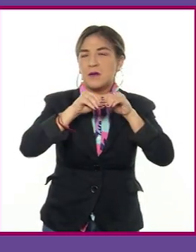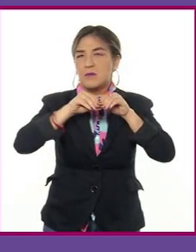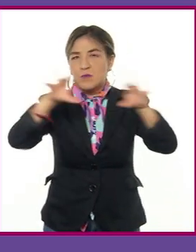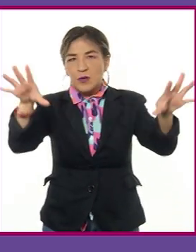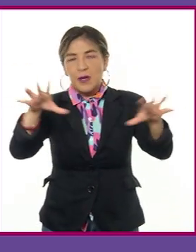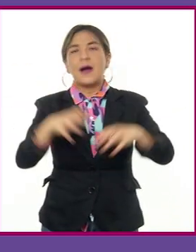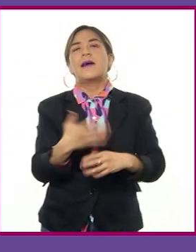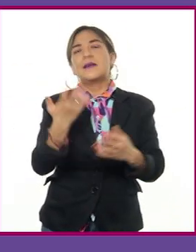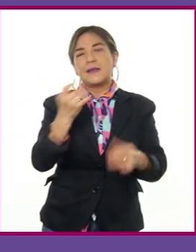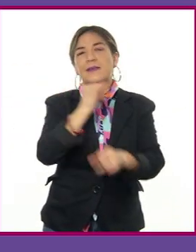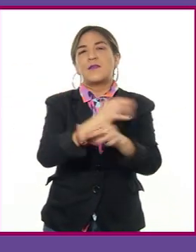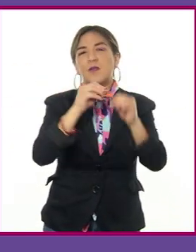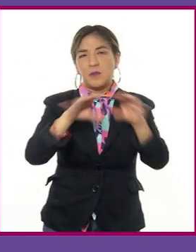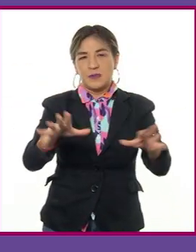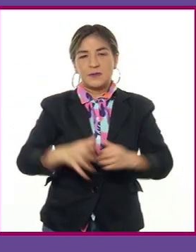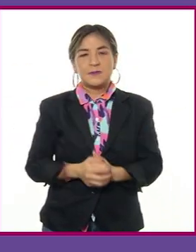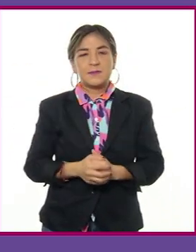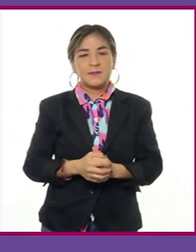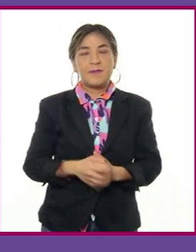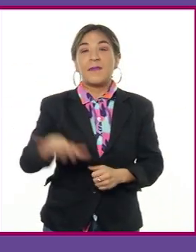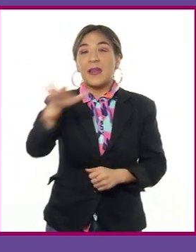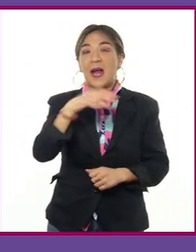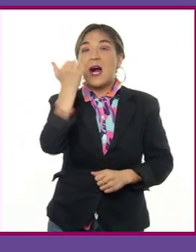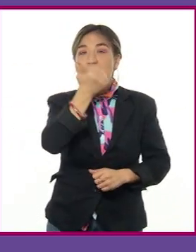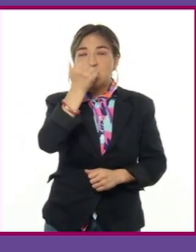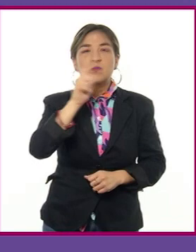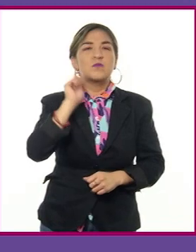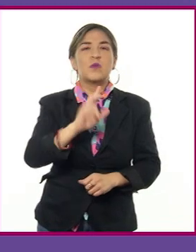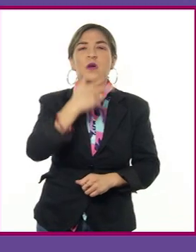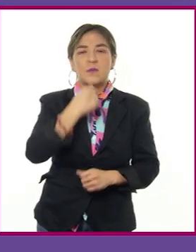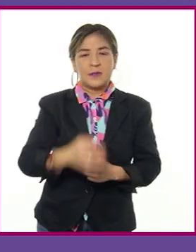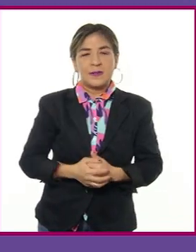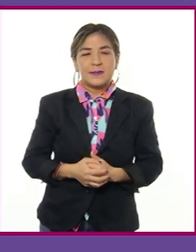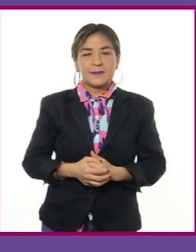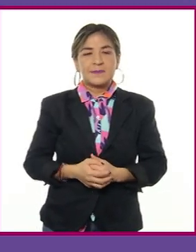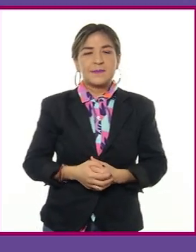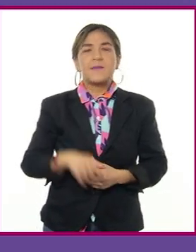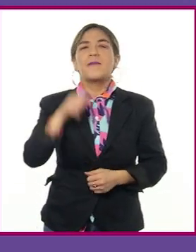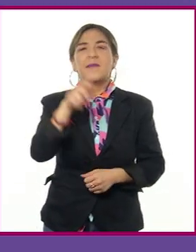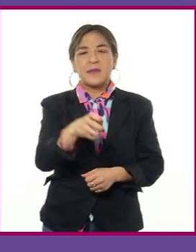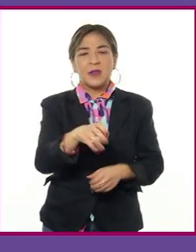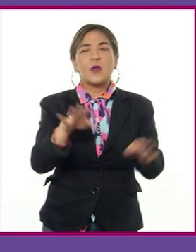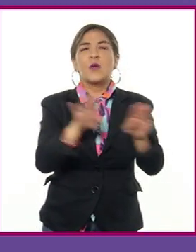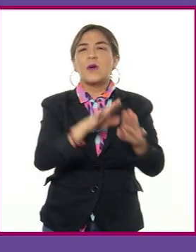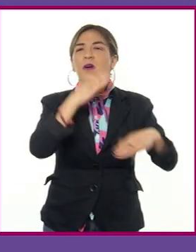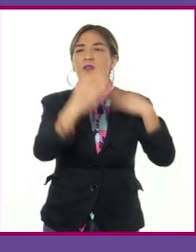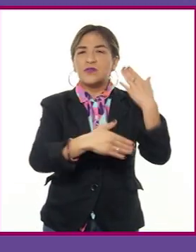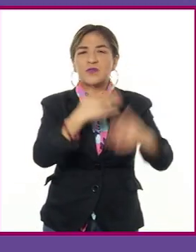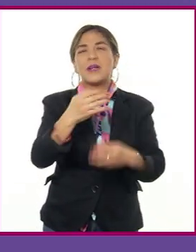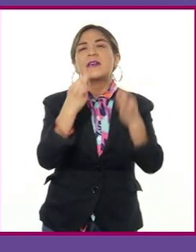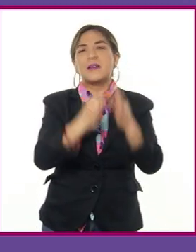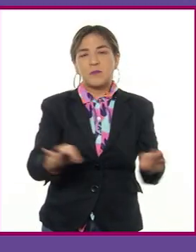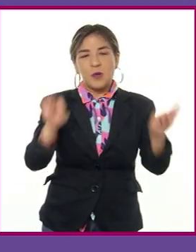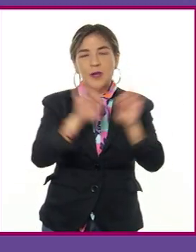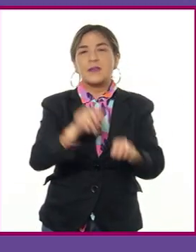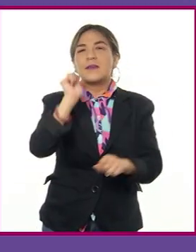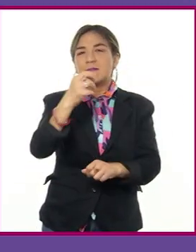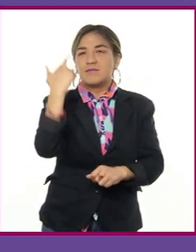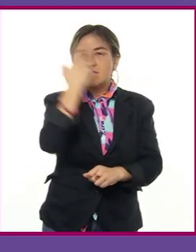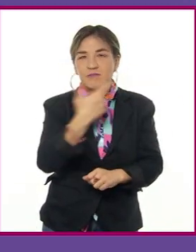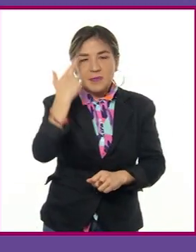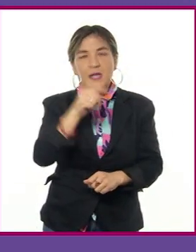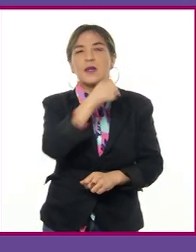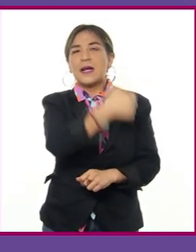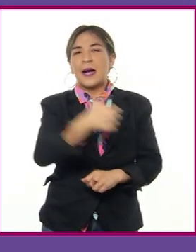informáticos. Alumnas y alumnos, antes de seguir la explicación, es muy importante analizar